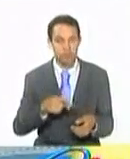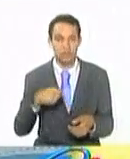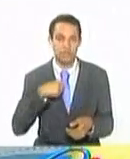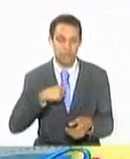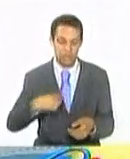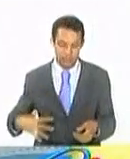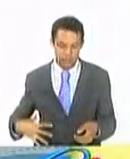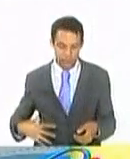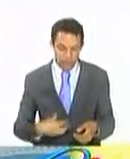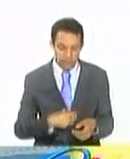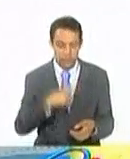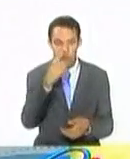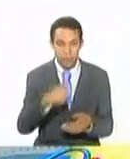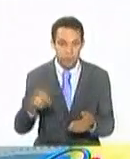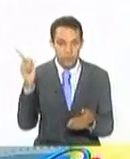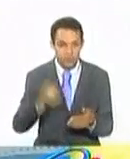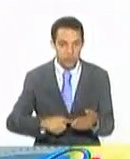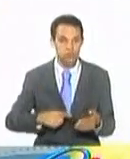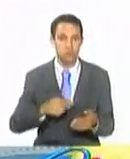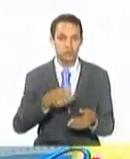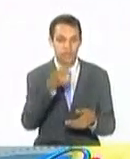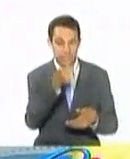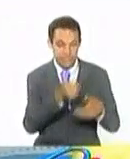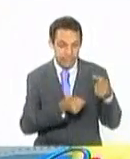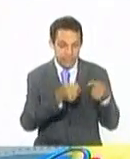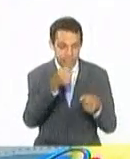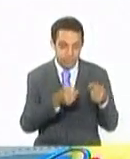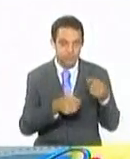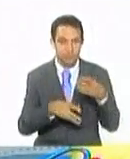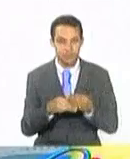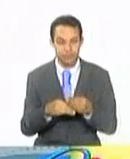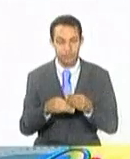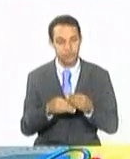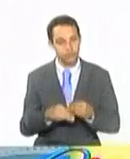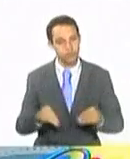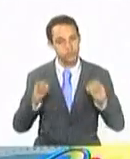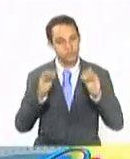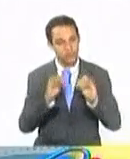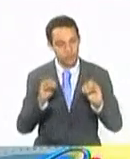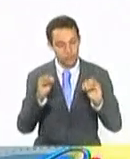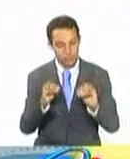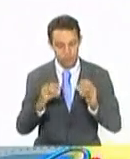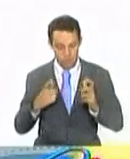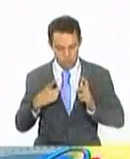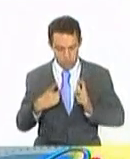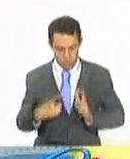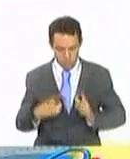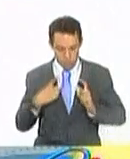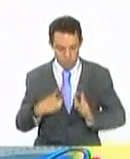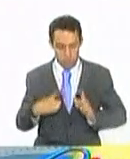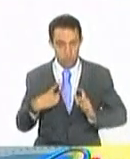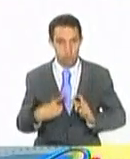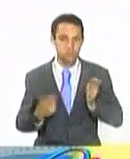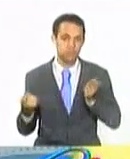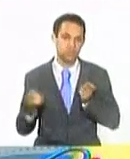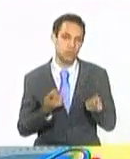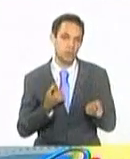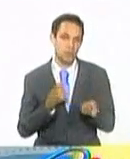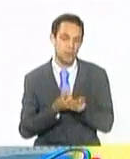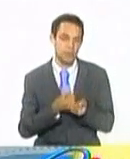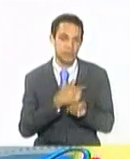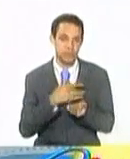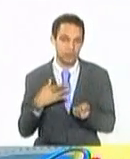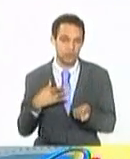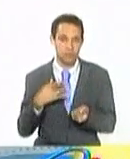cáncer Entonces es muy importante la parte nutricional y usted debe Buscar ese apoyo para el manejo de